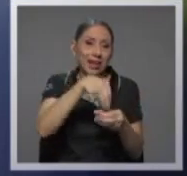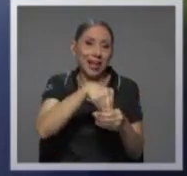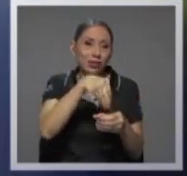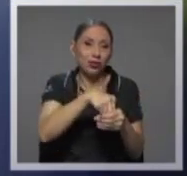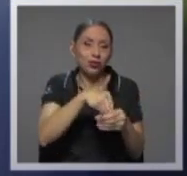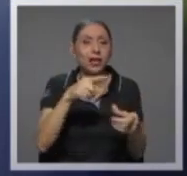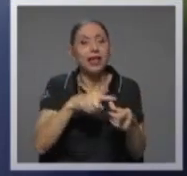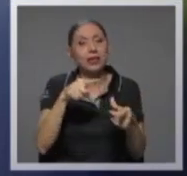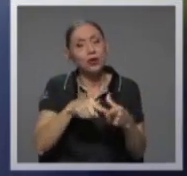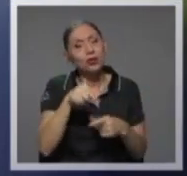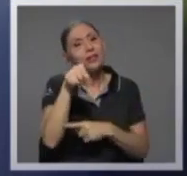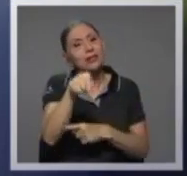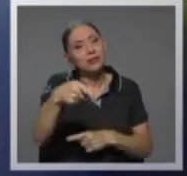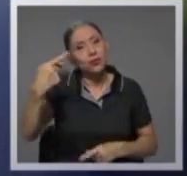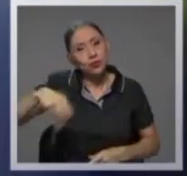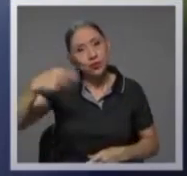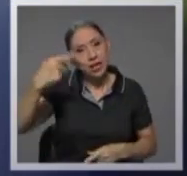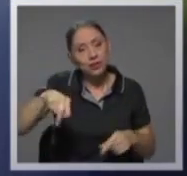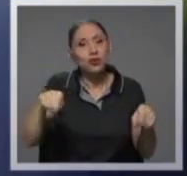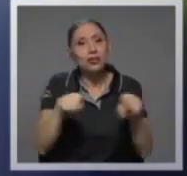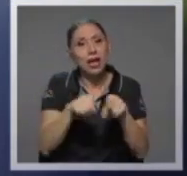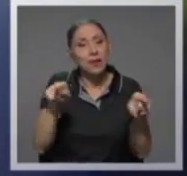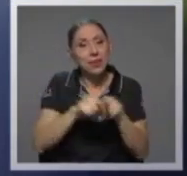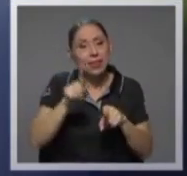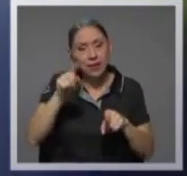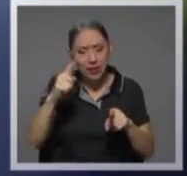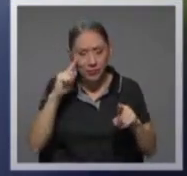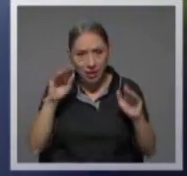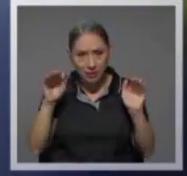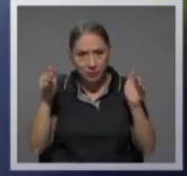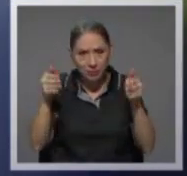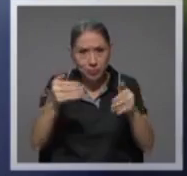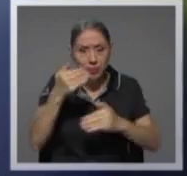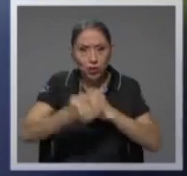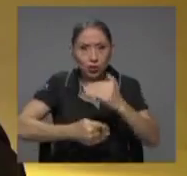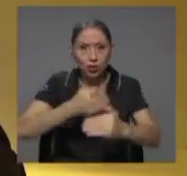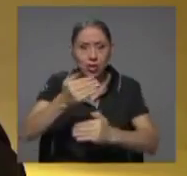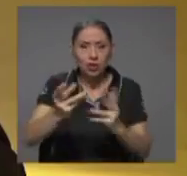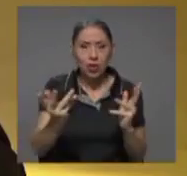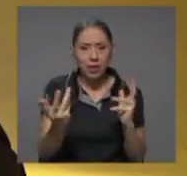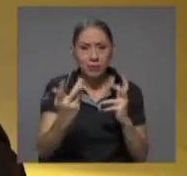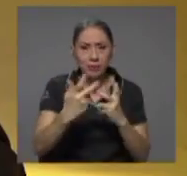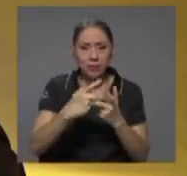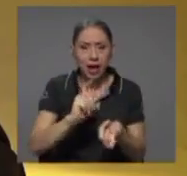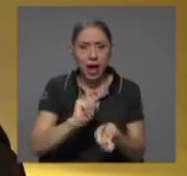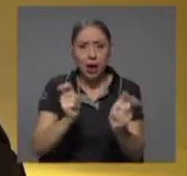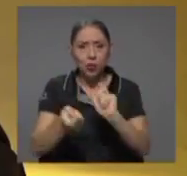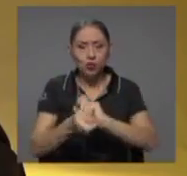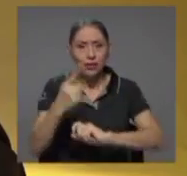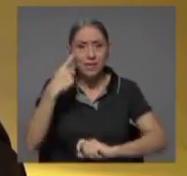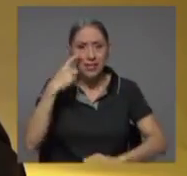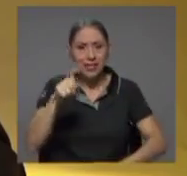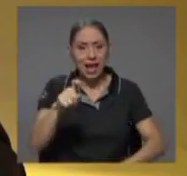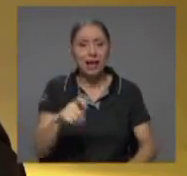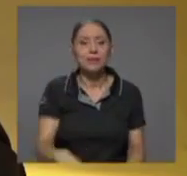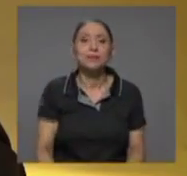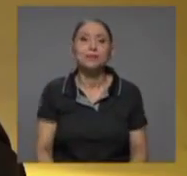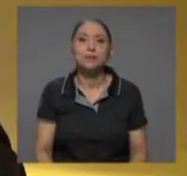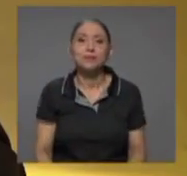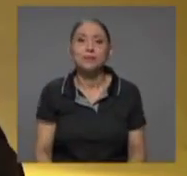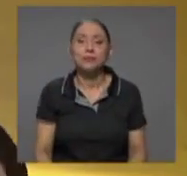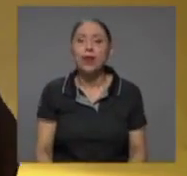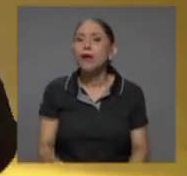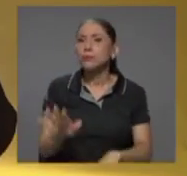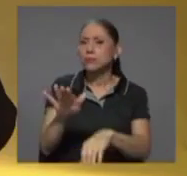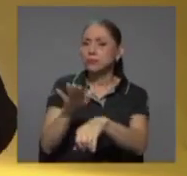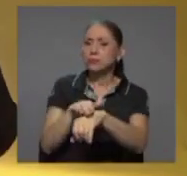también hay que gestionarlos en este proceso de ajuste fiscal. Por cierto, déjeme mencionar